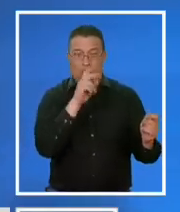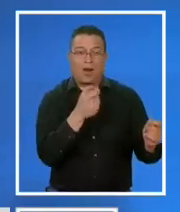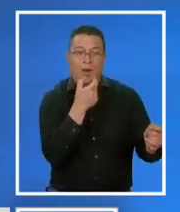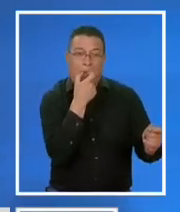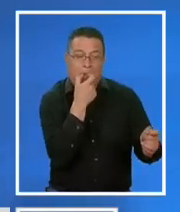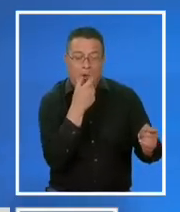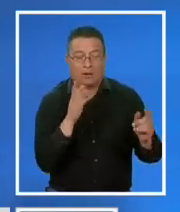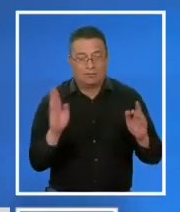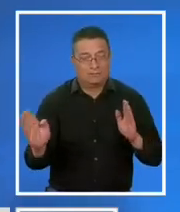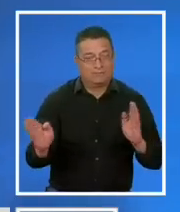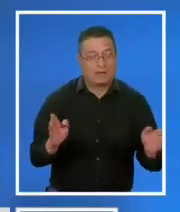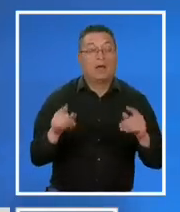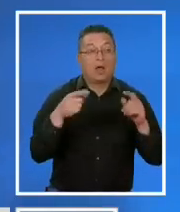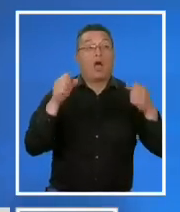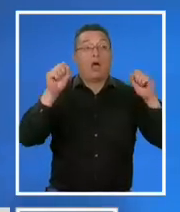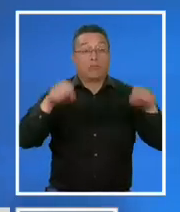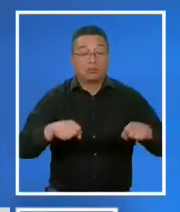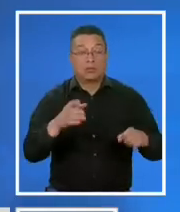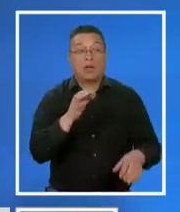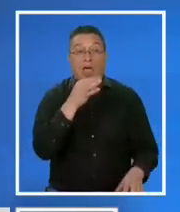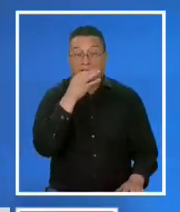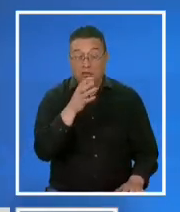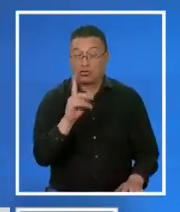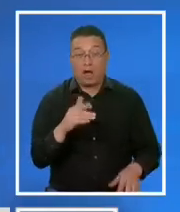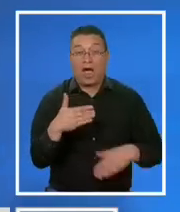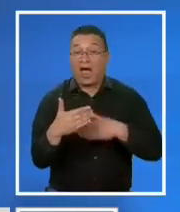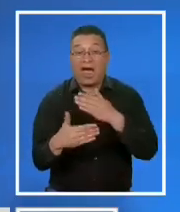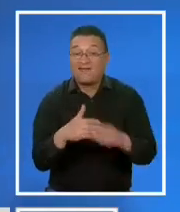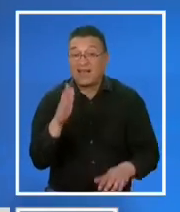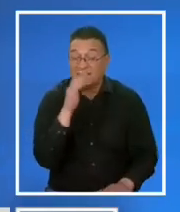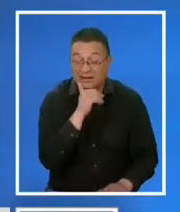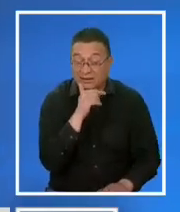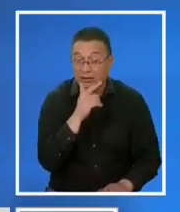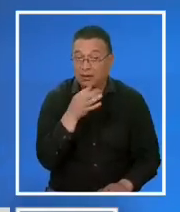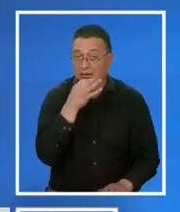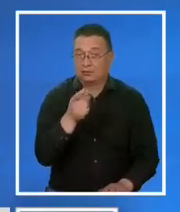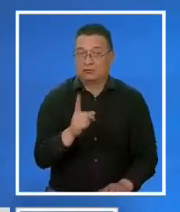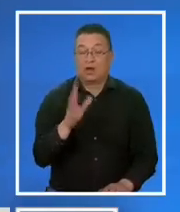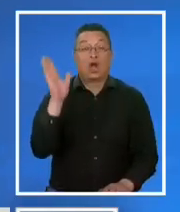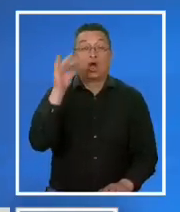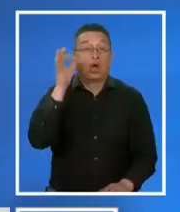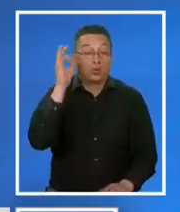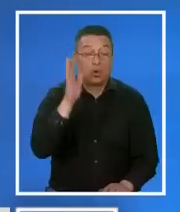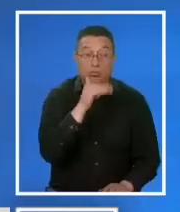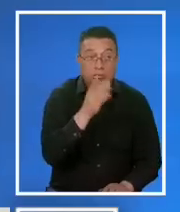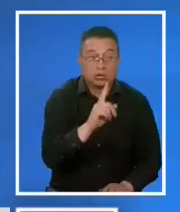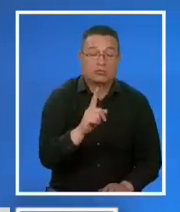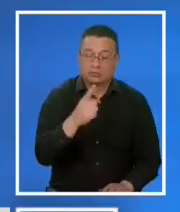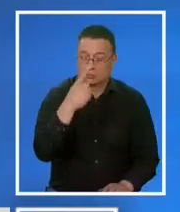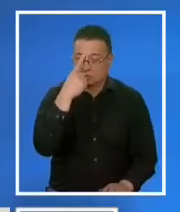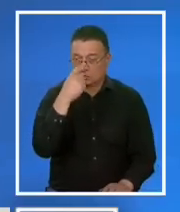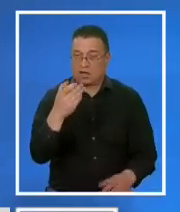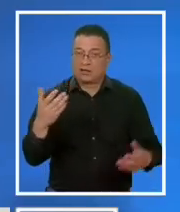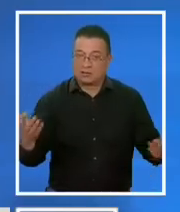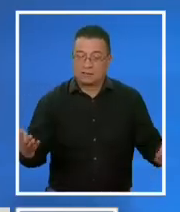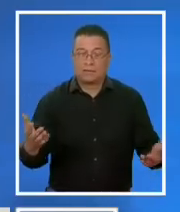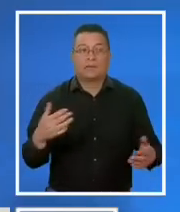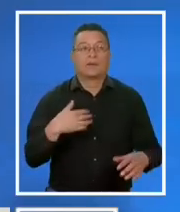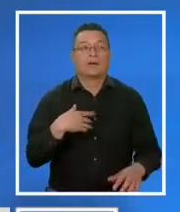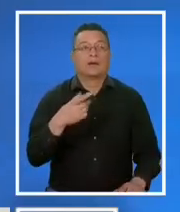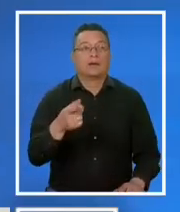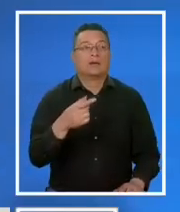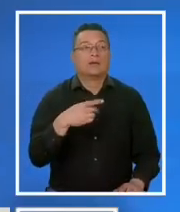Bueno entonces aquí que no se diga que no hemos avanzado que no se diga que no vamos a las reuniones porque yo creo que hay que ser serio ya